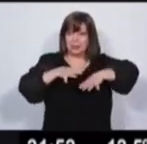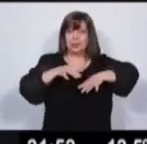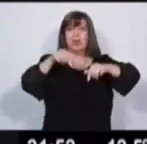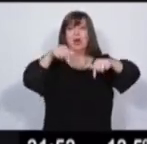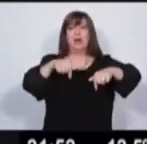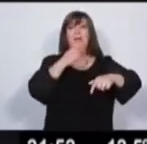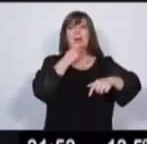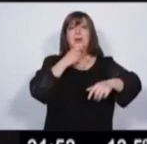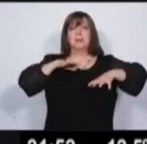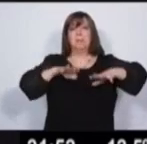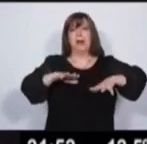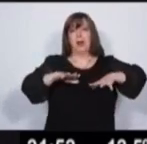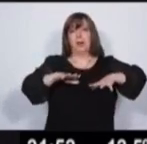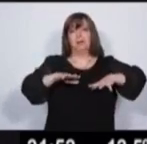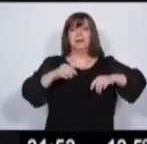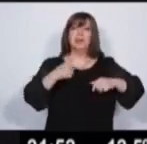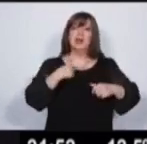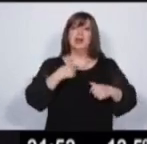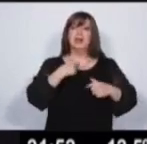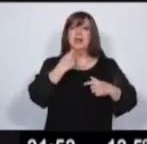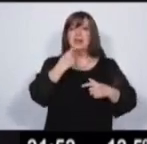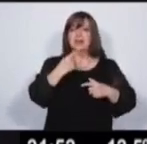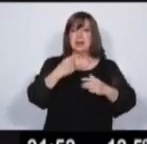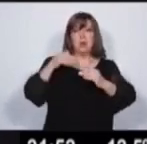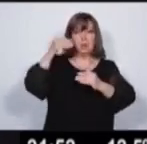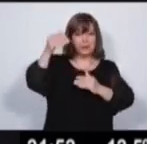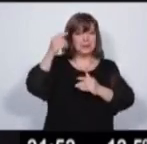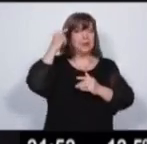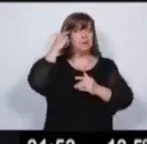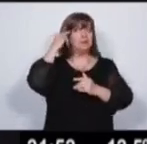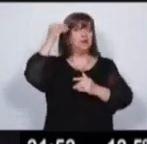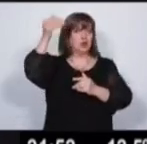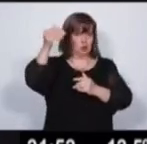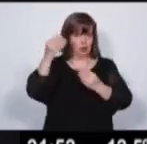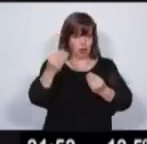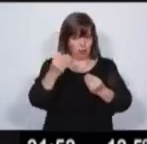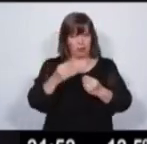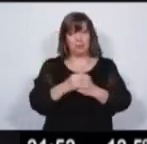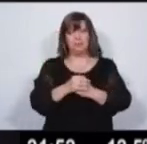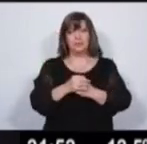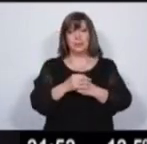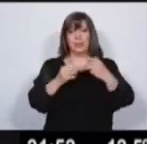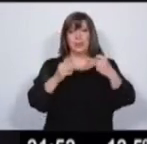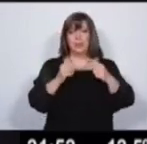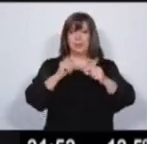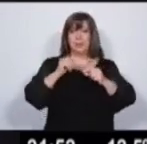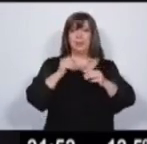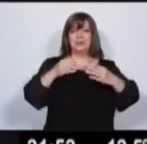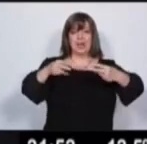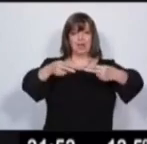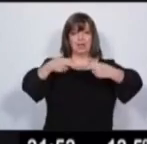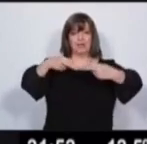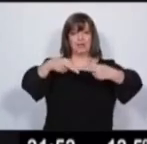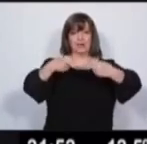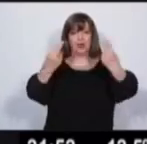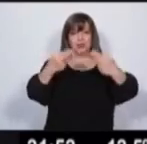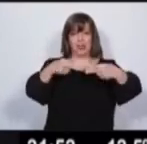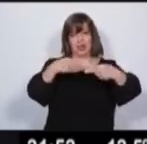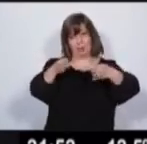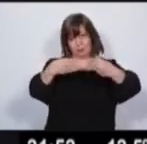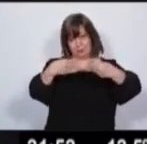estancada Ahora les digo que vamos a hacer a largo plazo como políticas de estado pasos fronterizos que sean